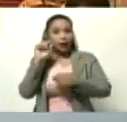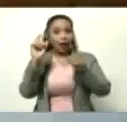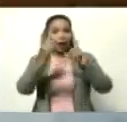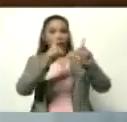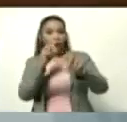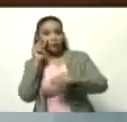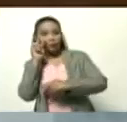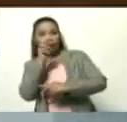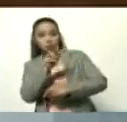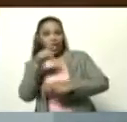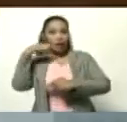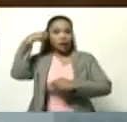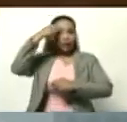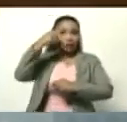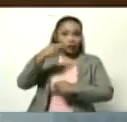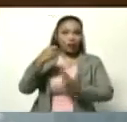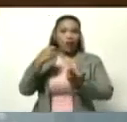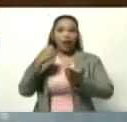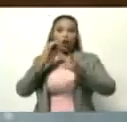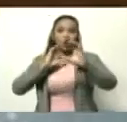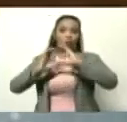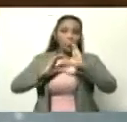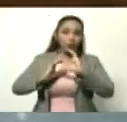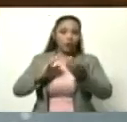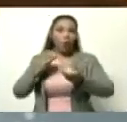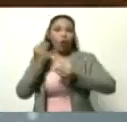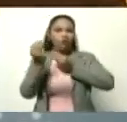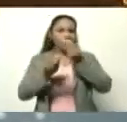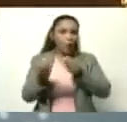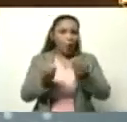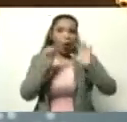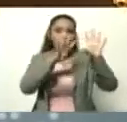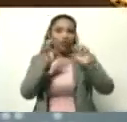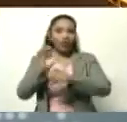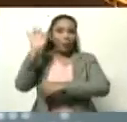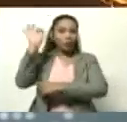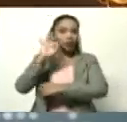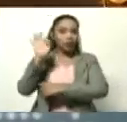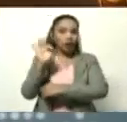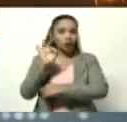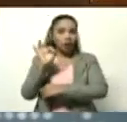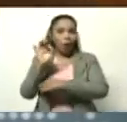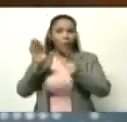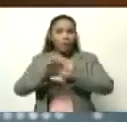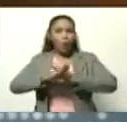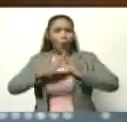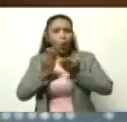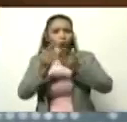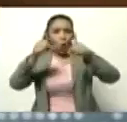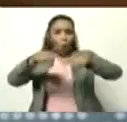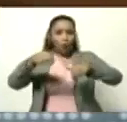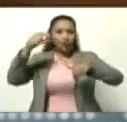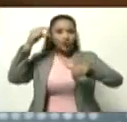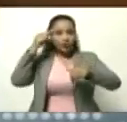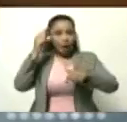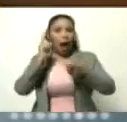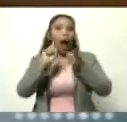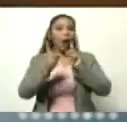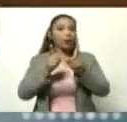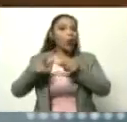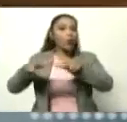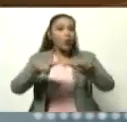en el cine en los medios en general más del 90% del mundo hoy en día y algunas zonas